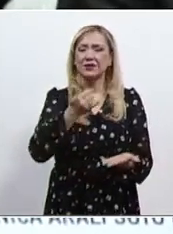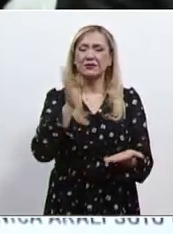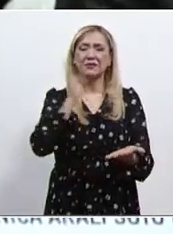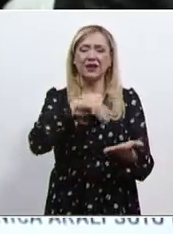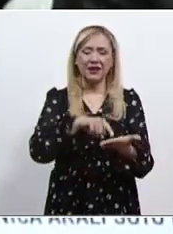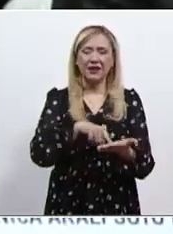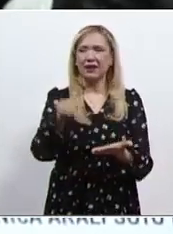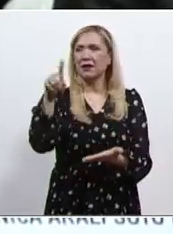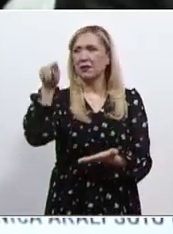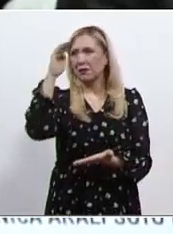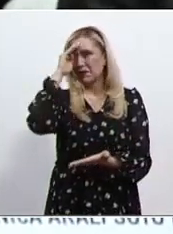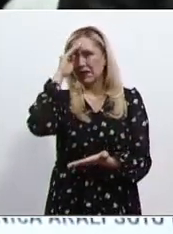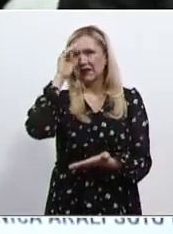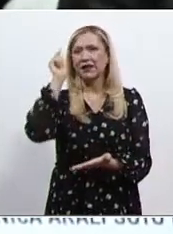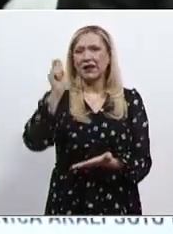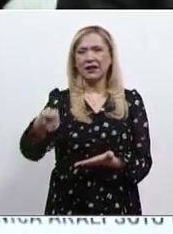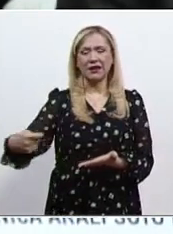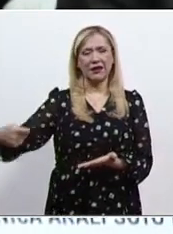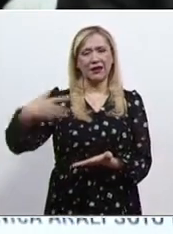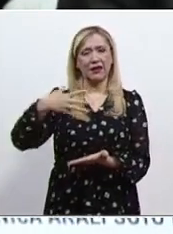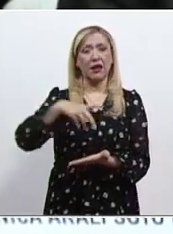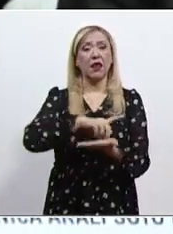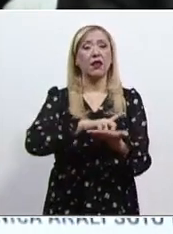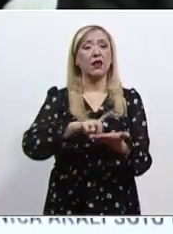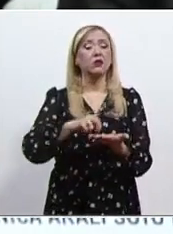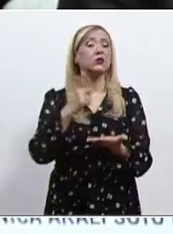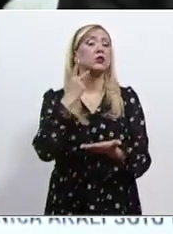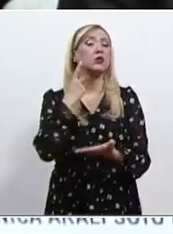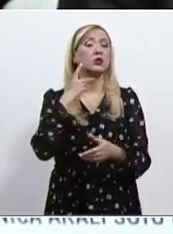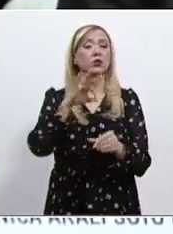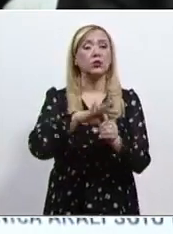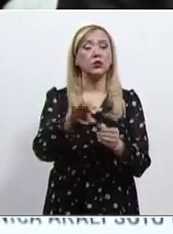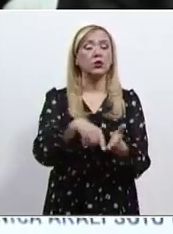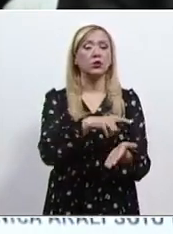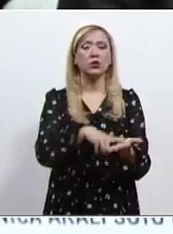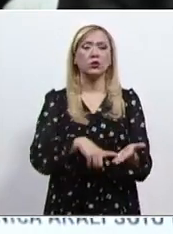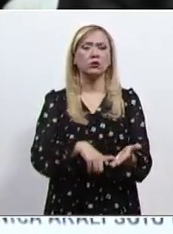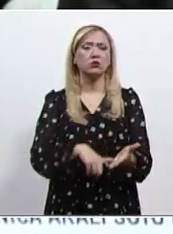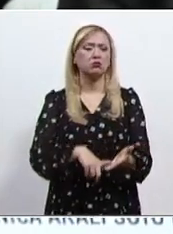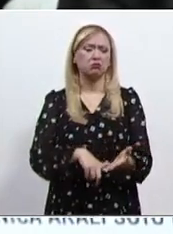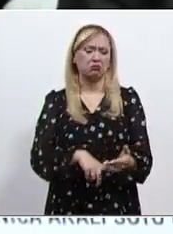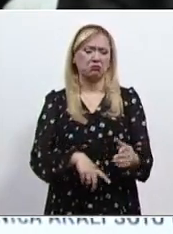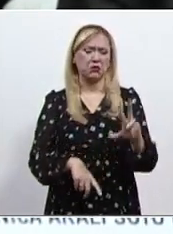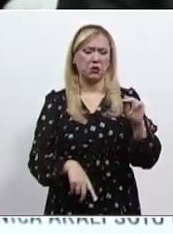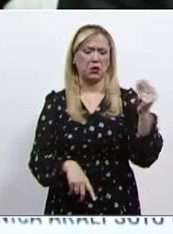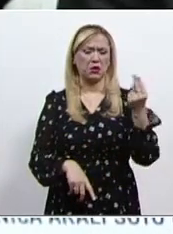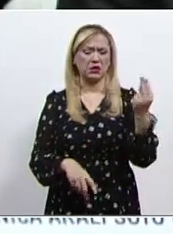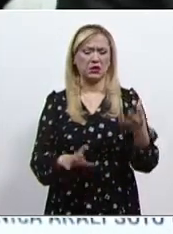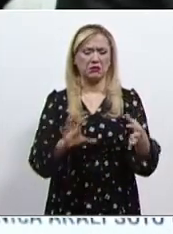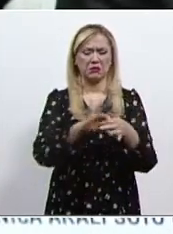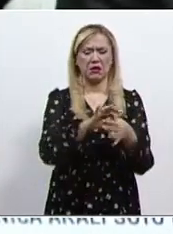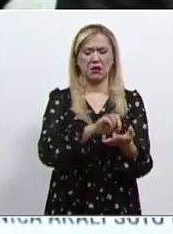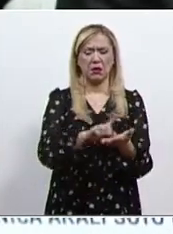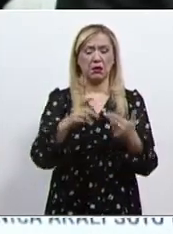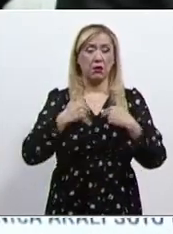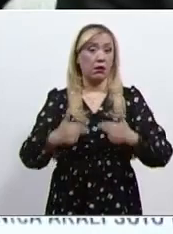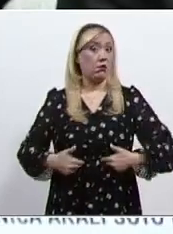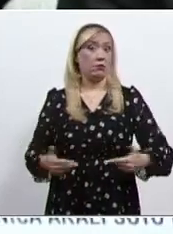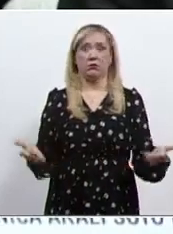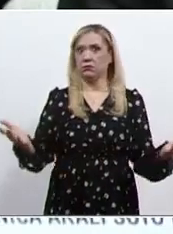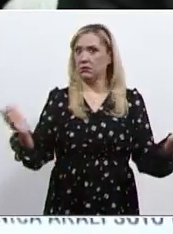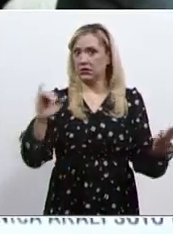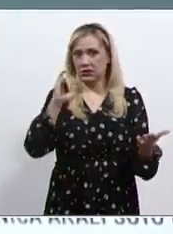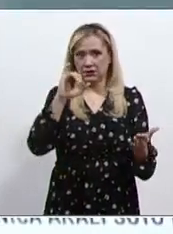sociales de que los derechos políticos electorales no forman parte de los Derechos Humanos situación que por supuesto